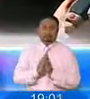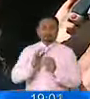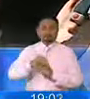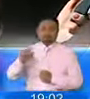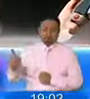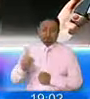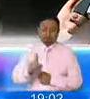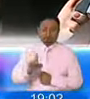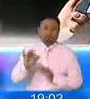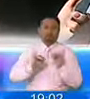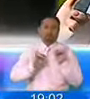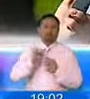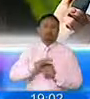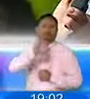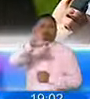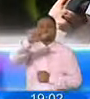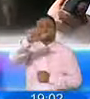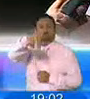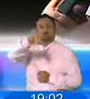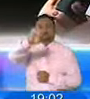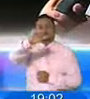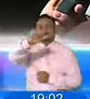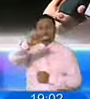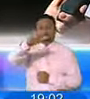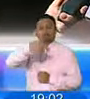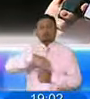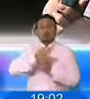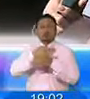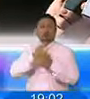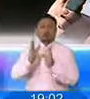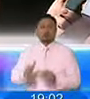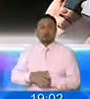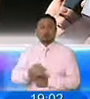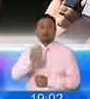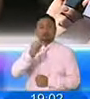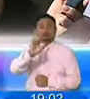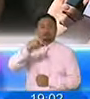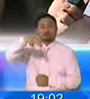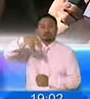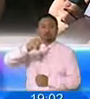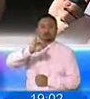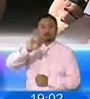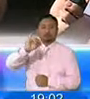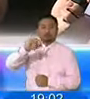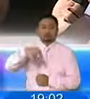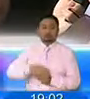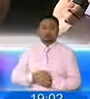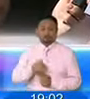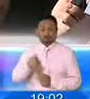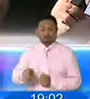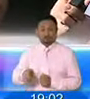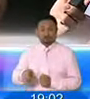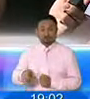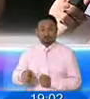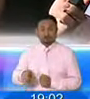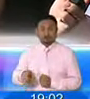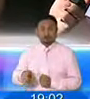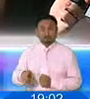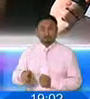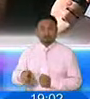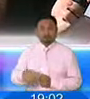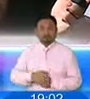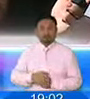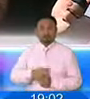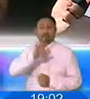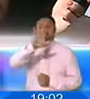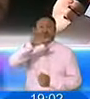declarar a la señorita Tania Bravo, funcionaria de la SENAIN, quien es la que cobra